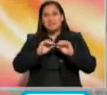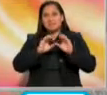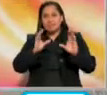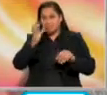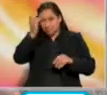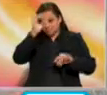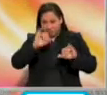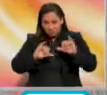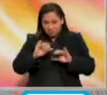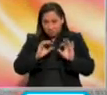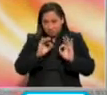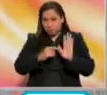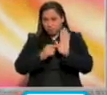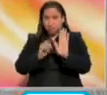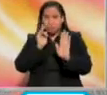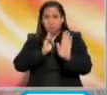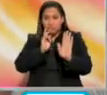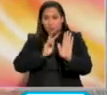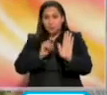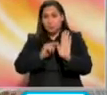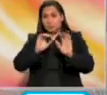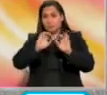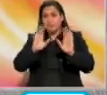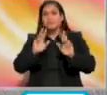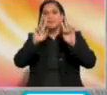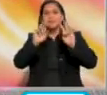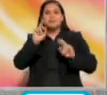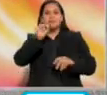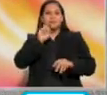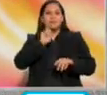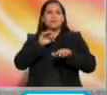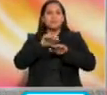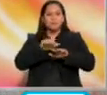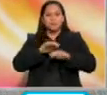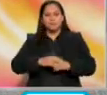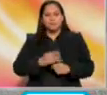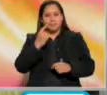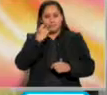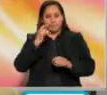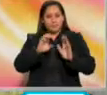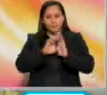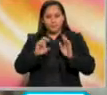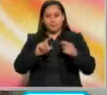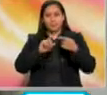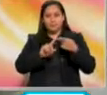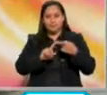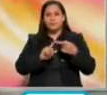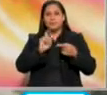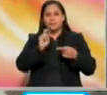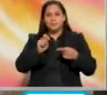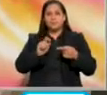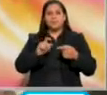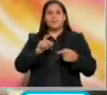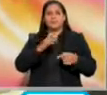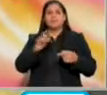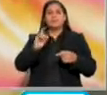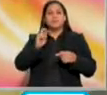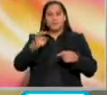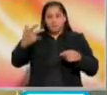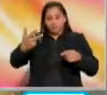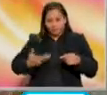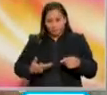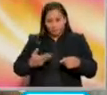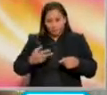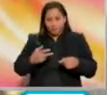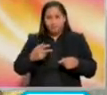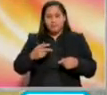científicas, adecuadas respecto a la sexualidad. Una de las dudas, por supuesto, más importantes tiene que ver con la anticoncepción. Hay un